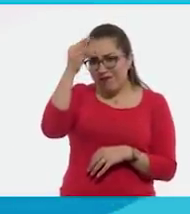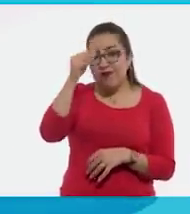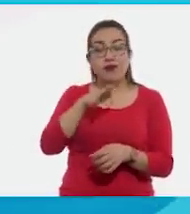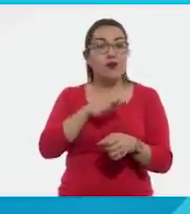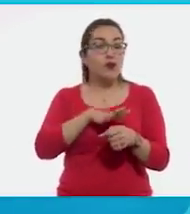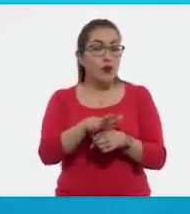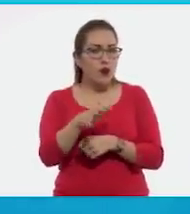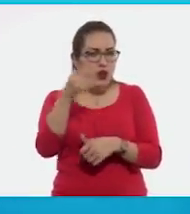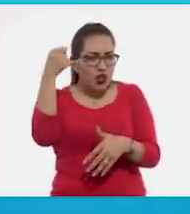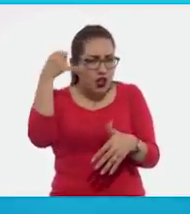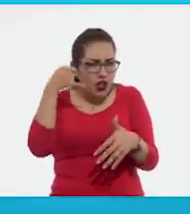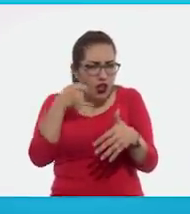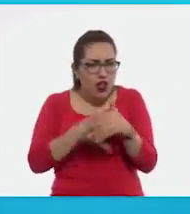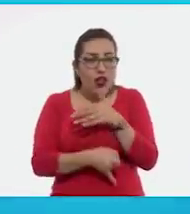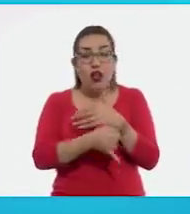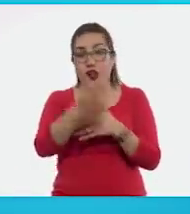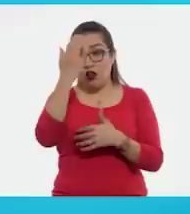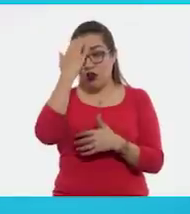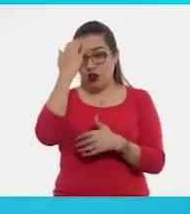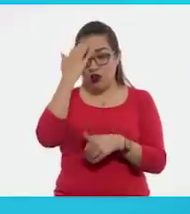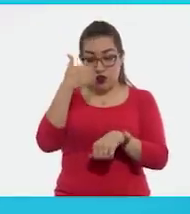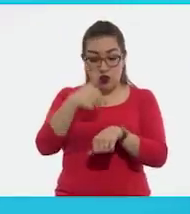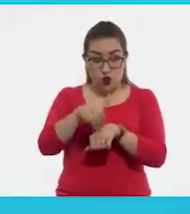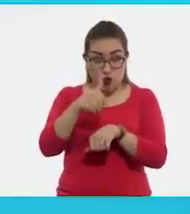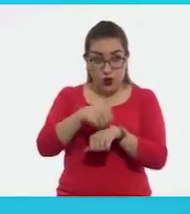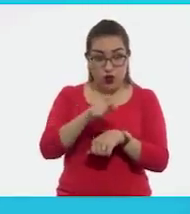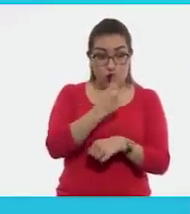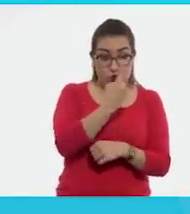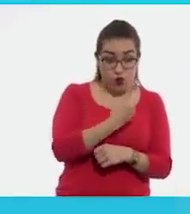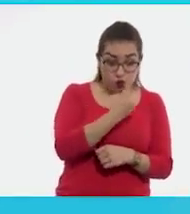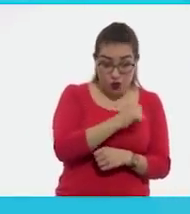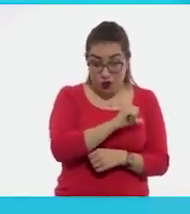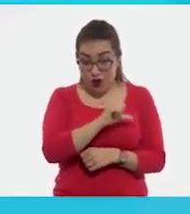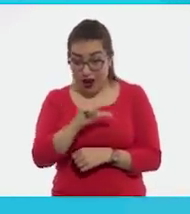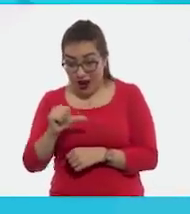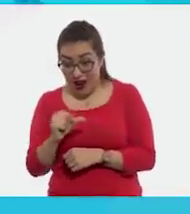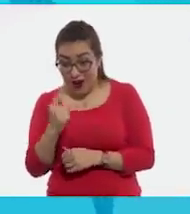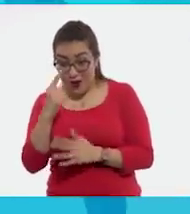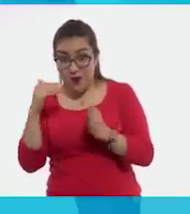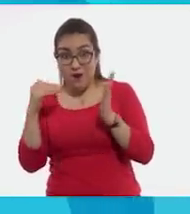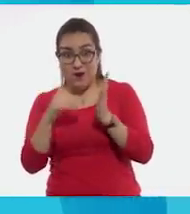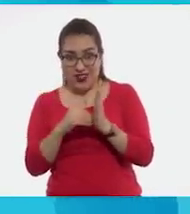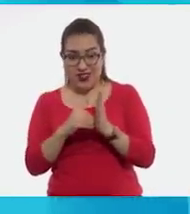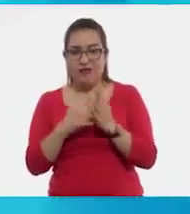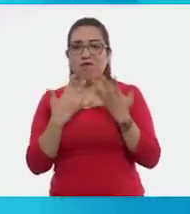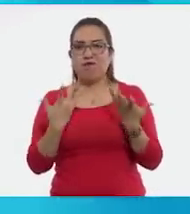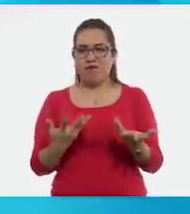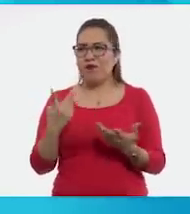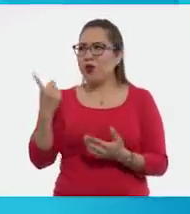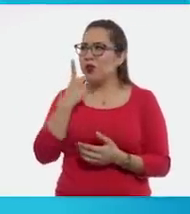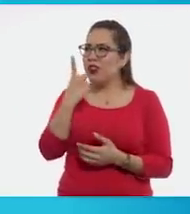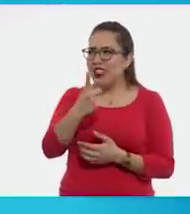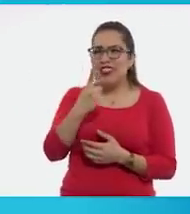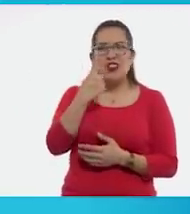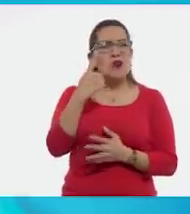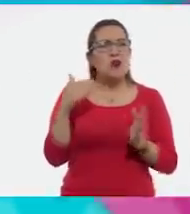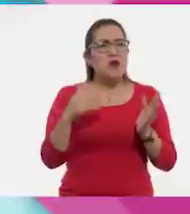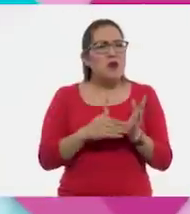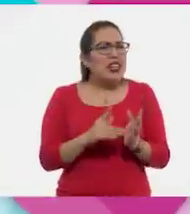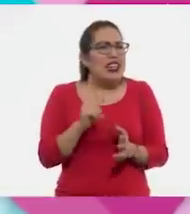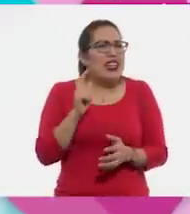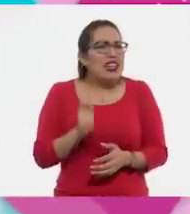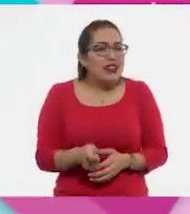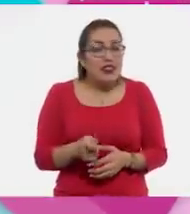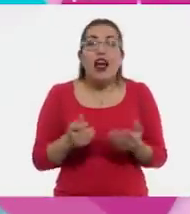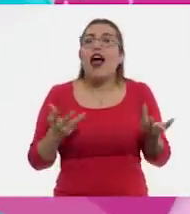el conocimiento de la serie numérica hasta el 1000. Bueno, Oscar decía, ¿cuál 1000? Sí. Bueno, Oscar, pues al número